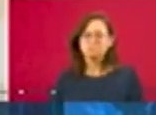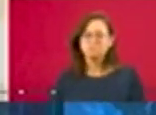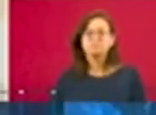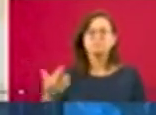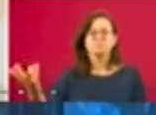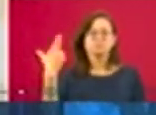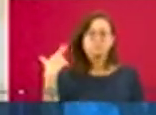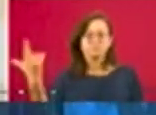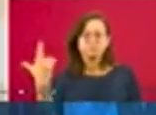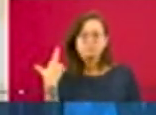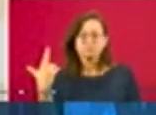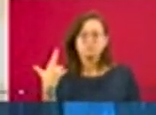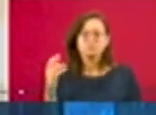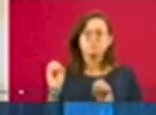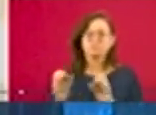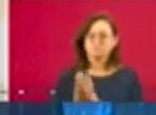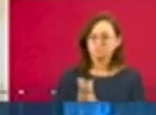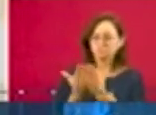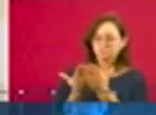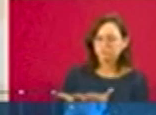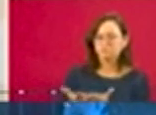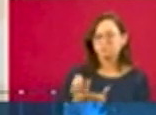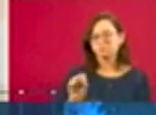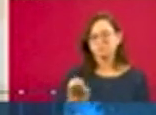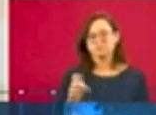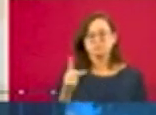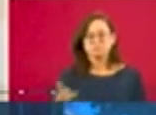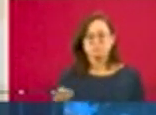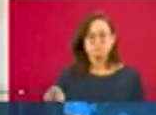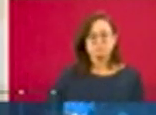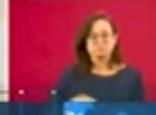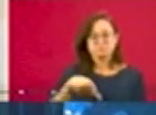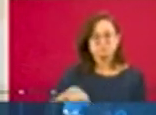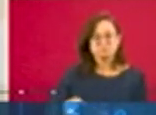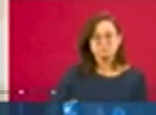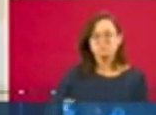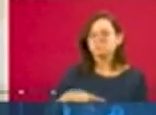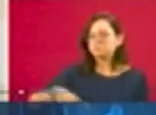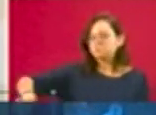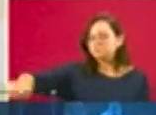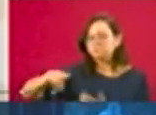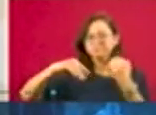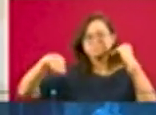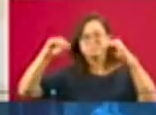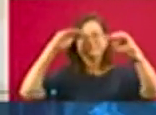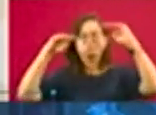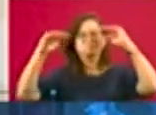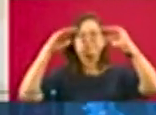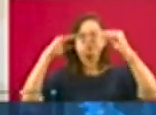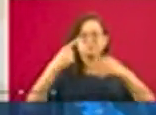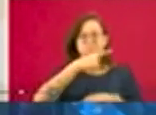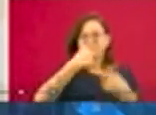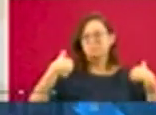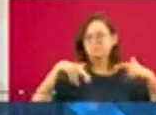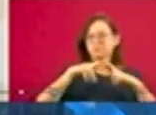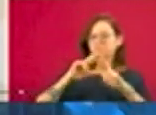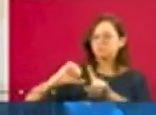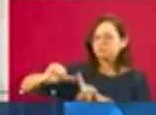población, Joaquín. Exactamente. En fin, Esteban, te mando un abrazo y muchas gracias. Te lo aprecio, un abrazo